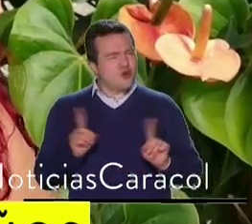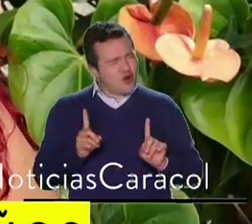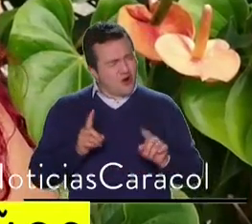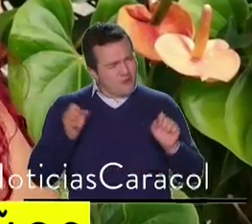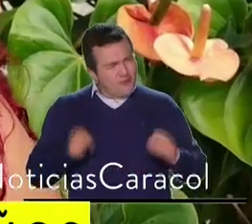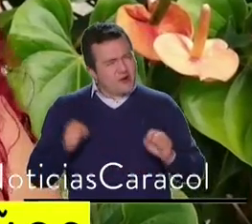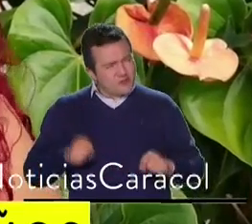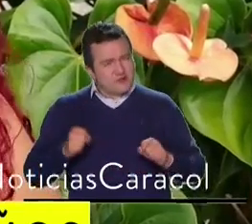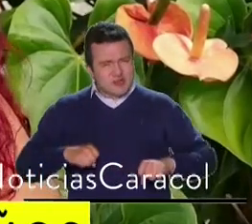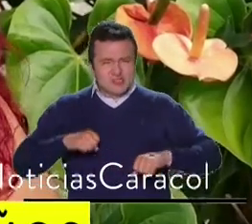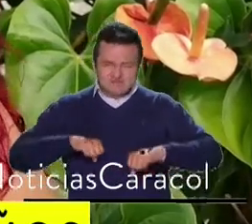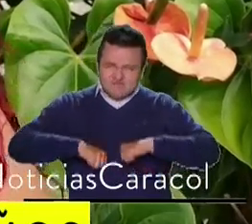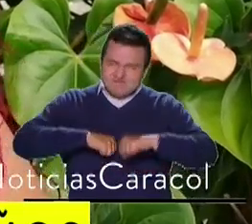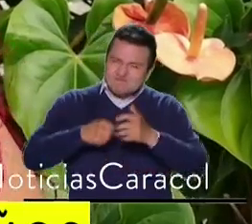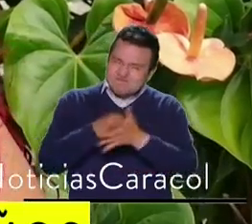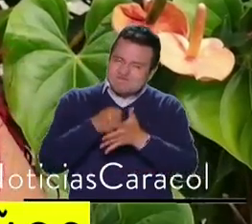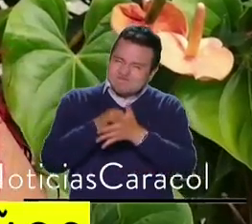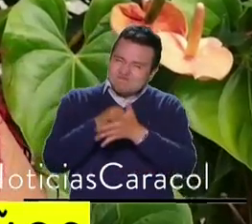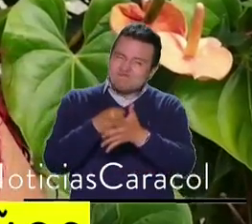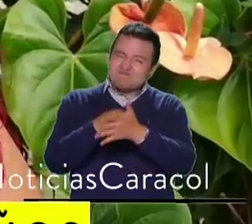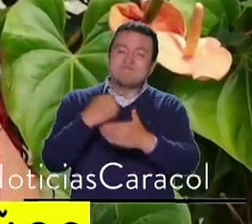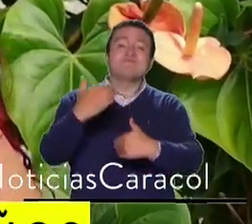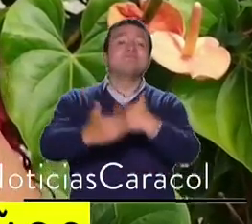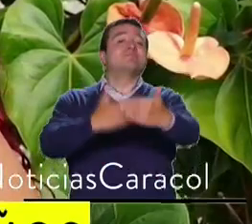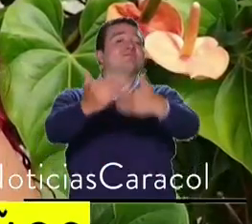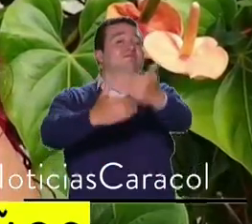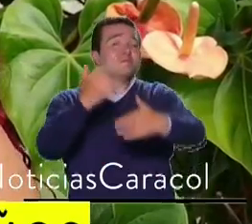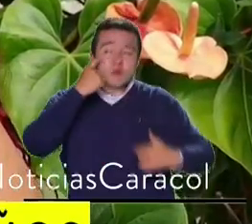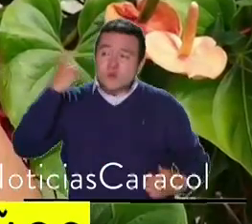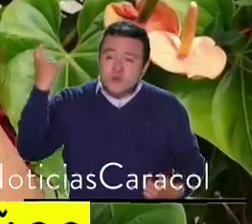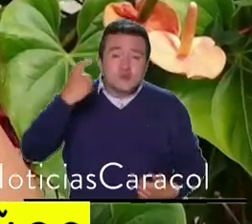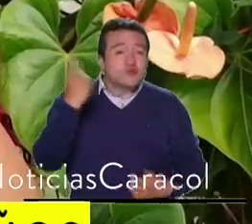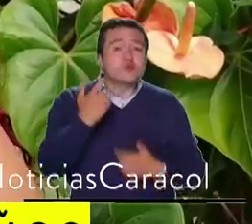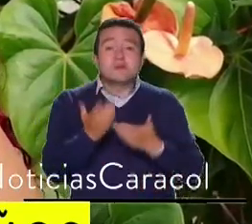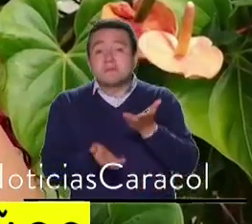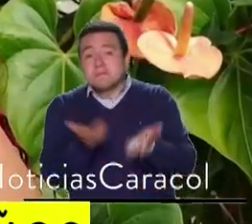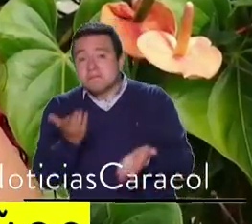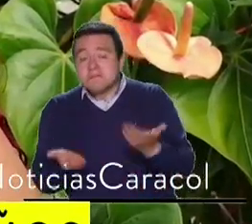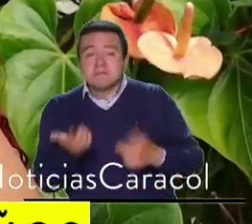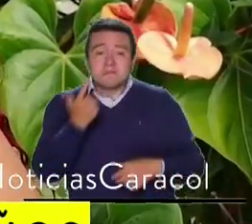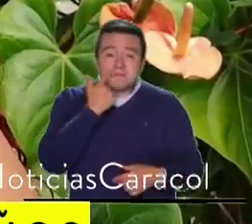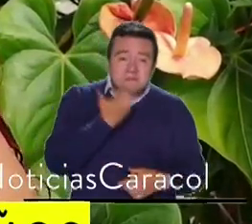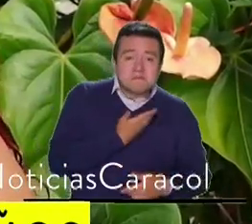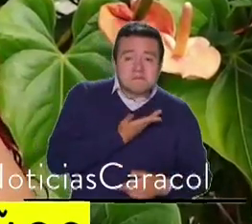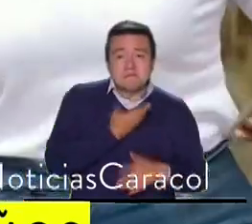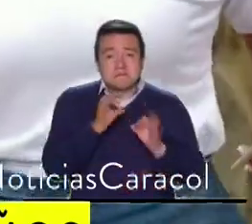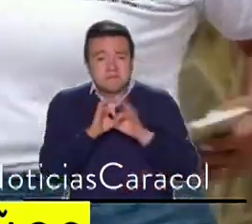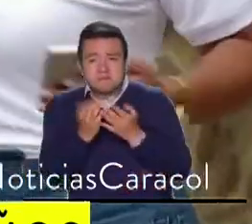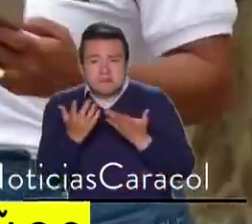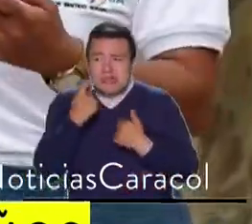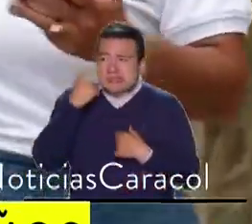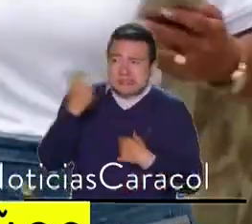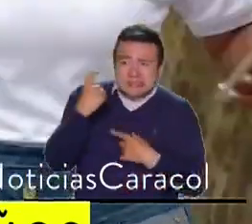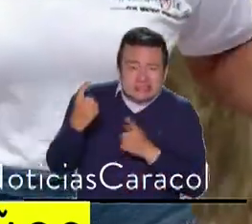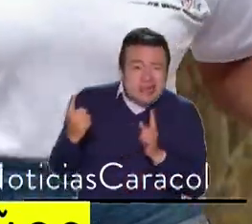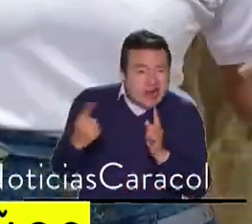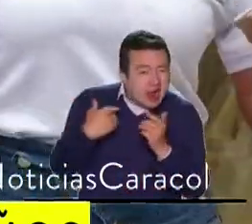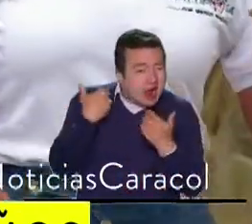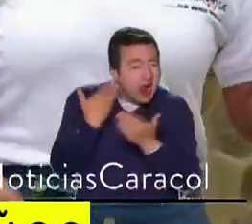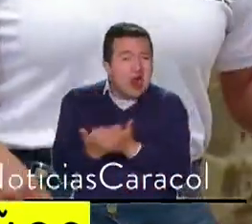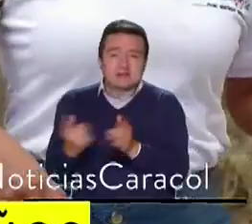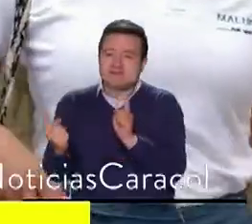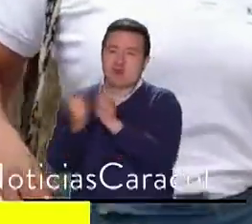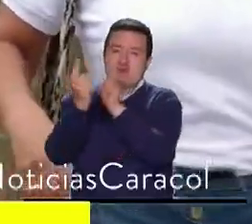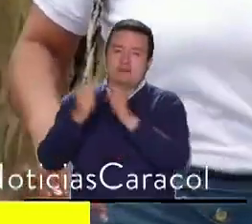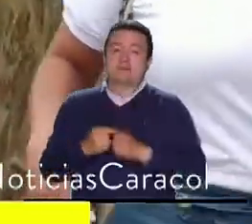no es lo debido rendirse. Siempre para adelante, buscar sus seres queridos, o sea, luchar por encontrarlos como lo hice yo. Con el regreso de María